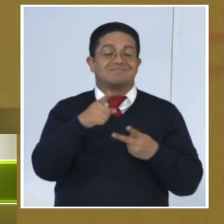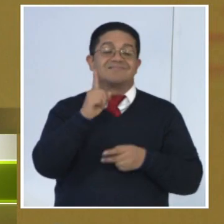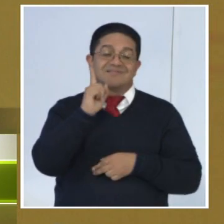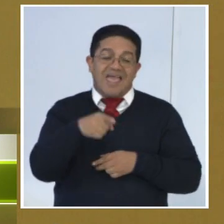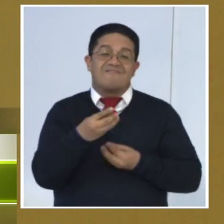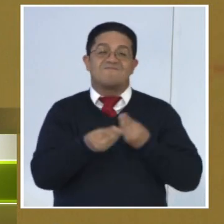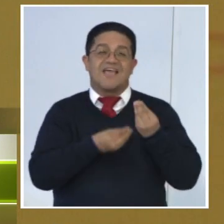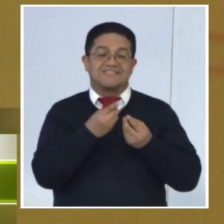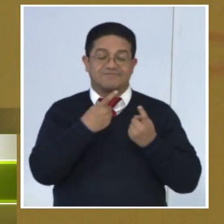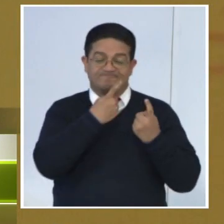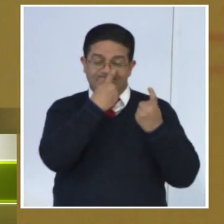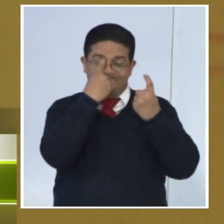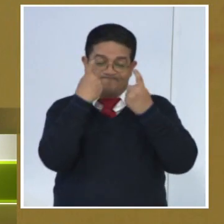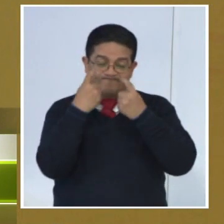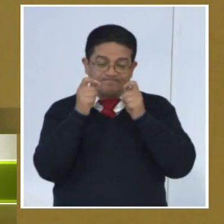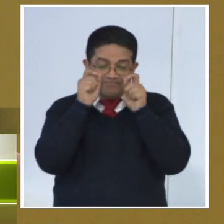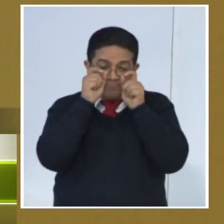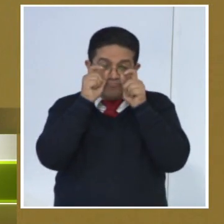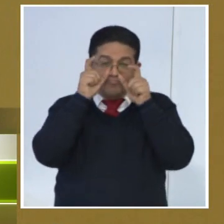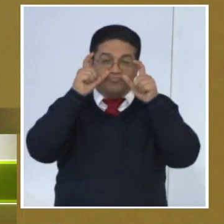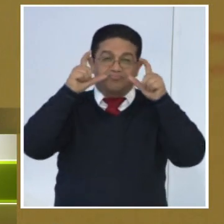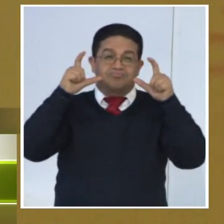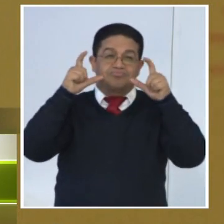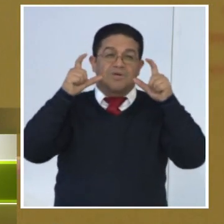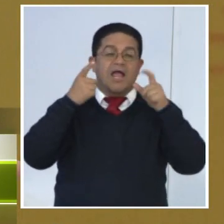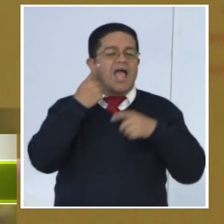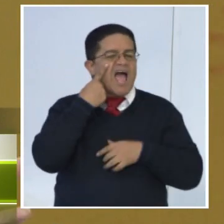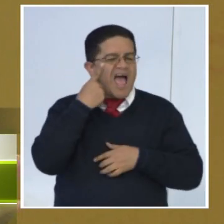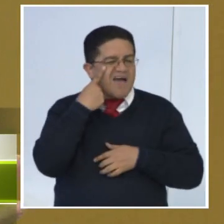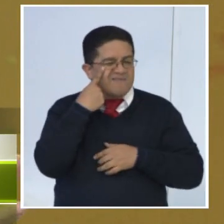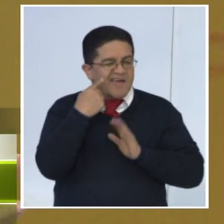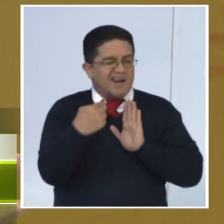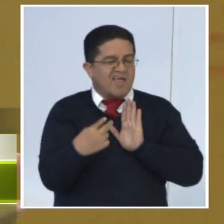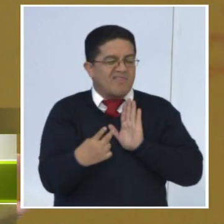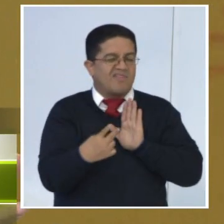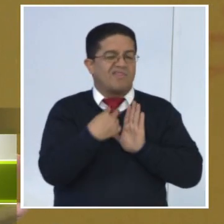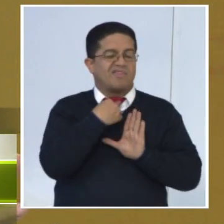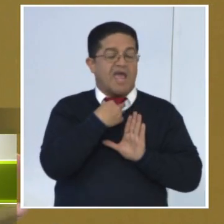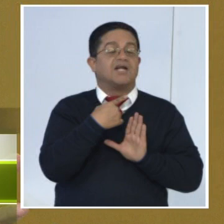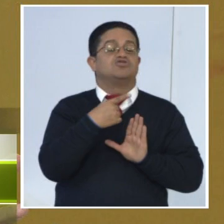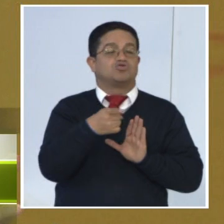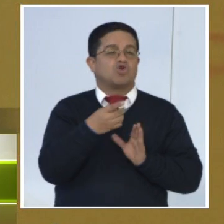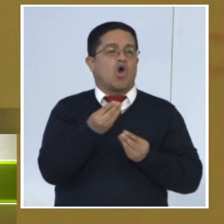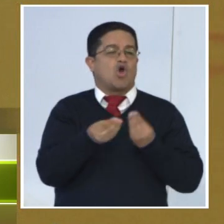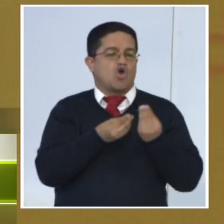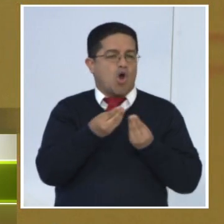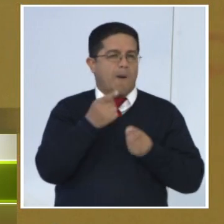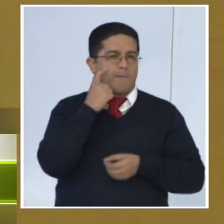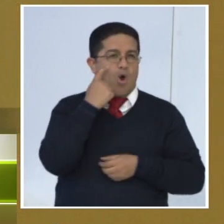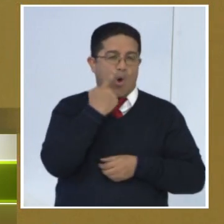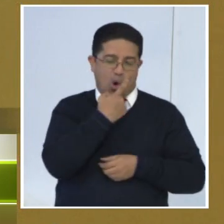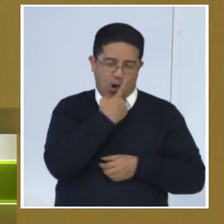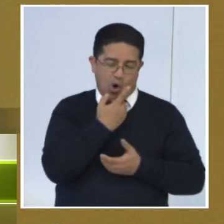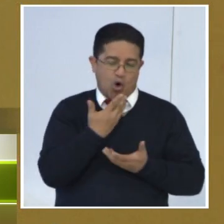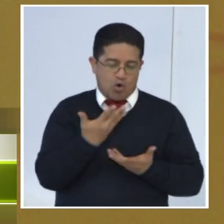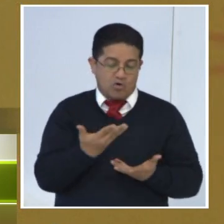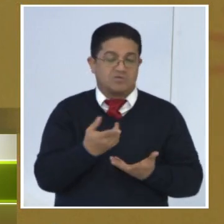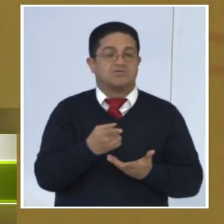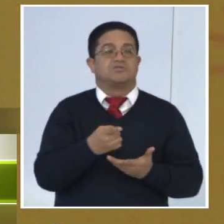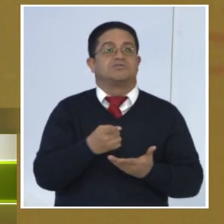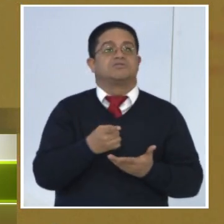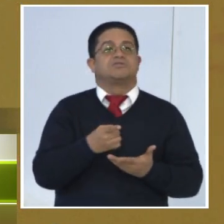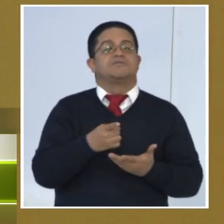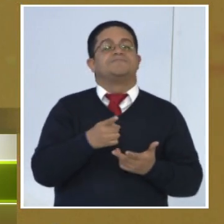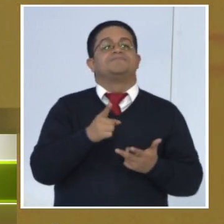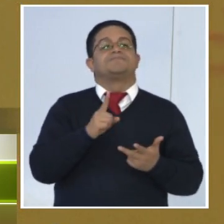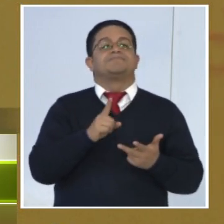puede aparecer realmente si tiene una hipermetropía, un niño puede tener 4, 5, 6 hipermetropía y ver 20-20. Simplemente haciendo un esfuerzo